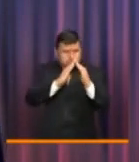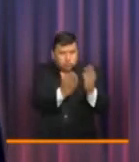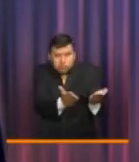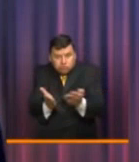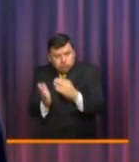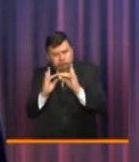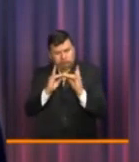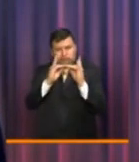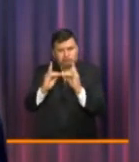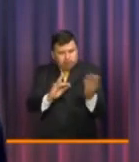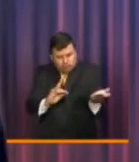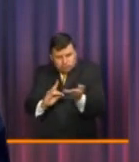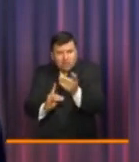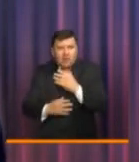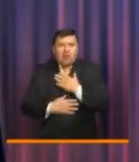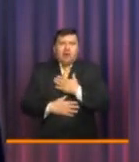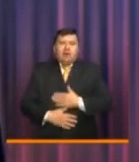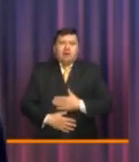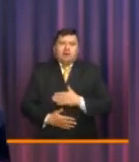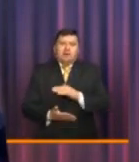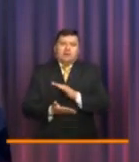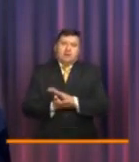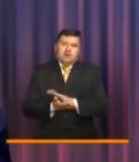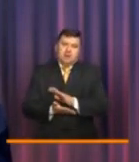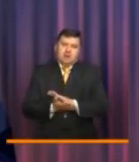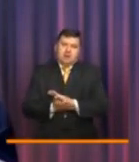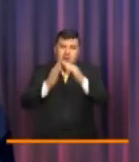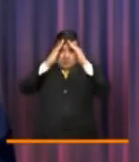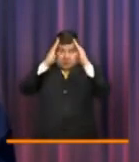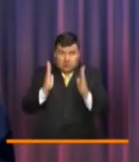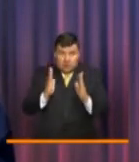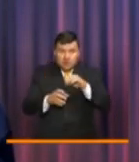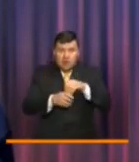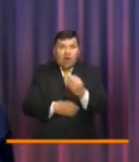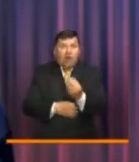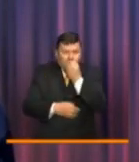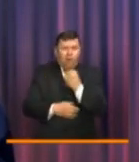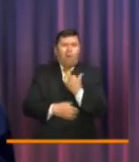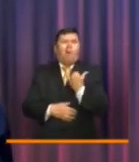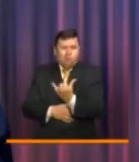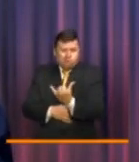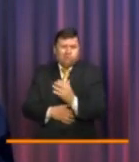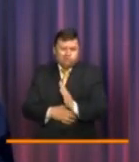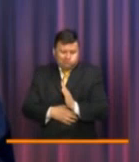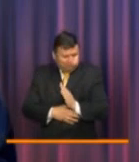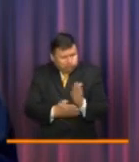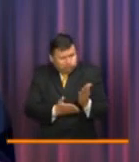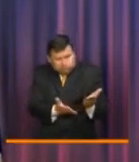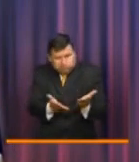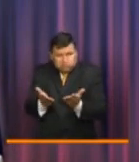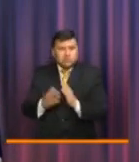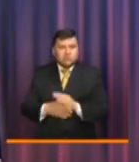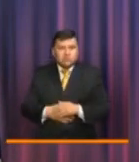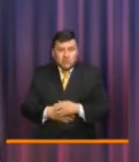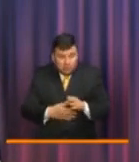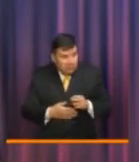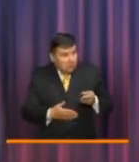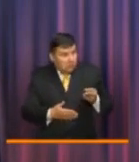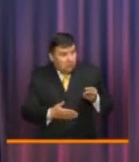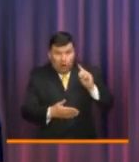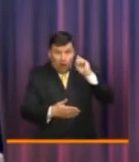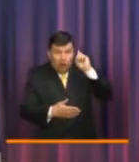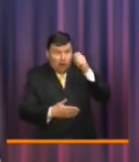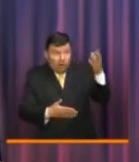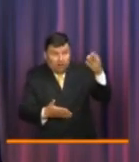la certeza, la tranquilidad de que techo y comida habrá para todos. Y de que poniendo